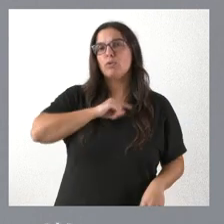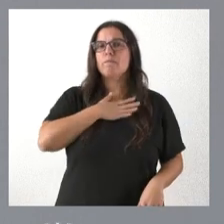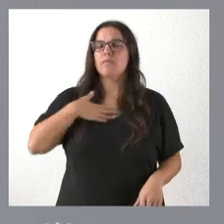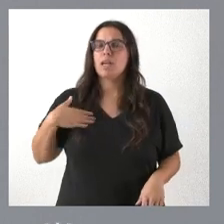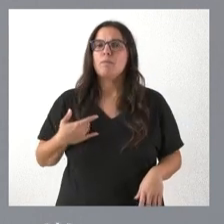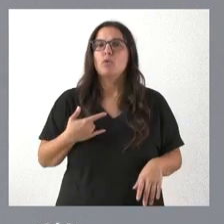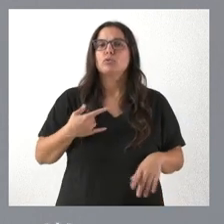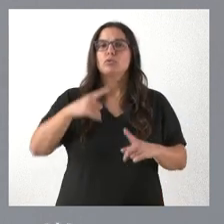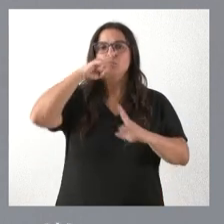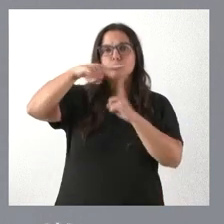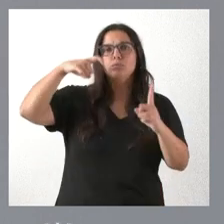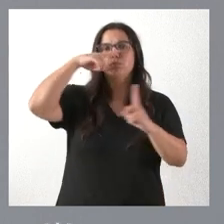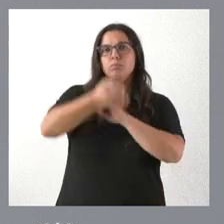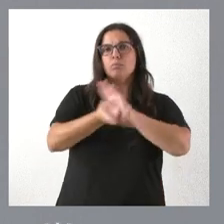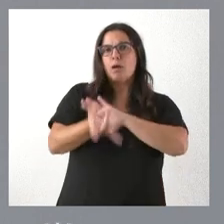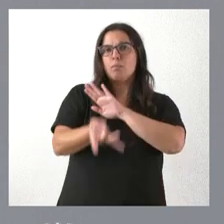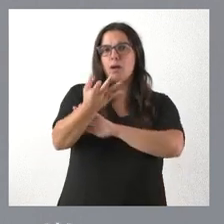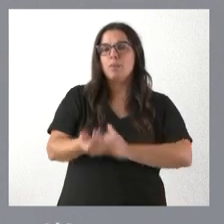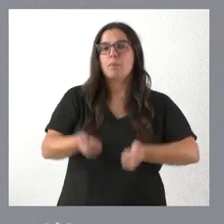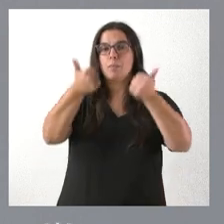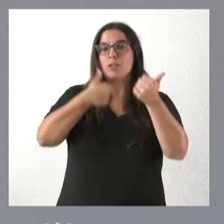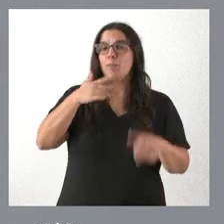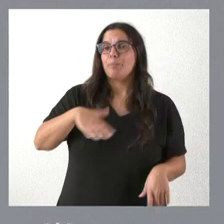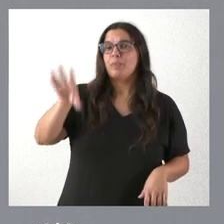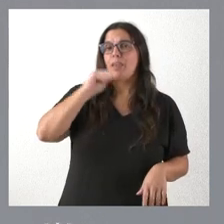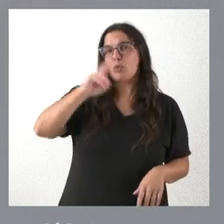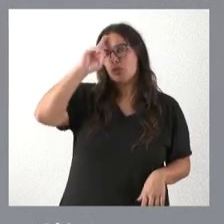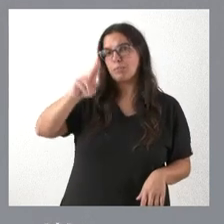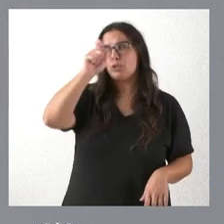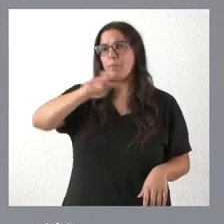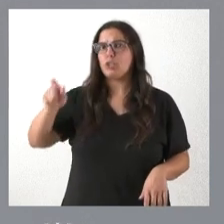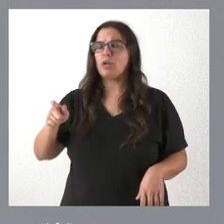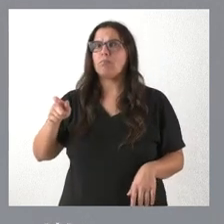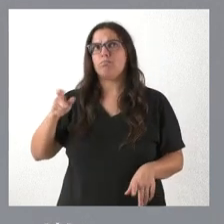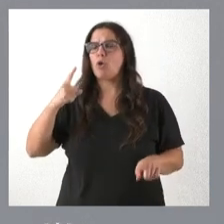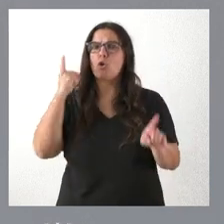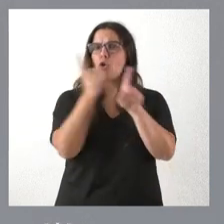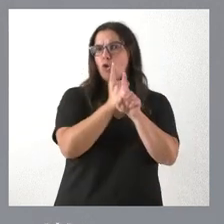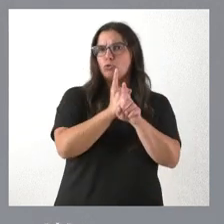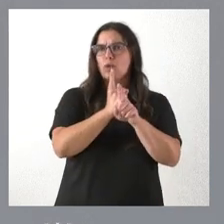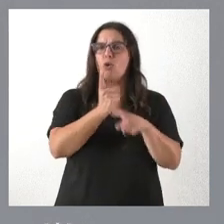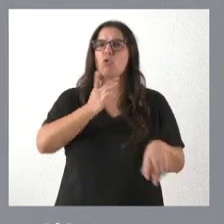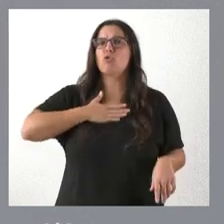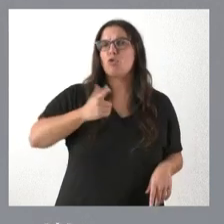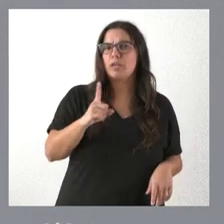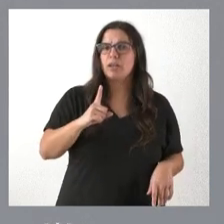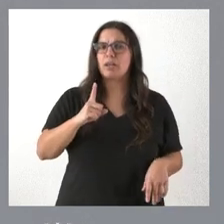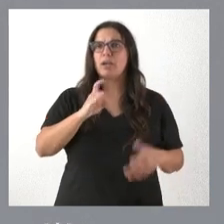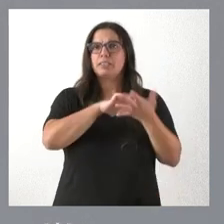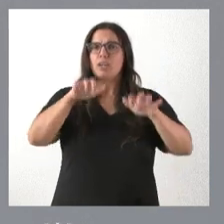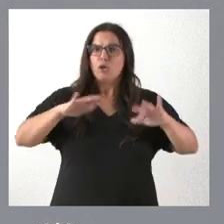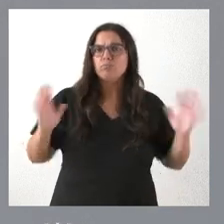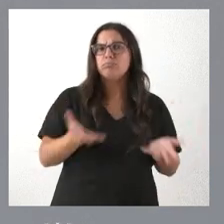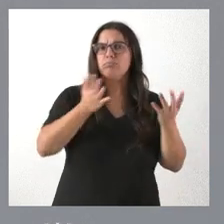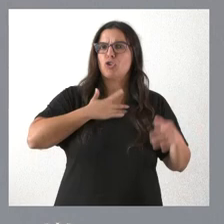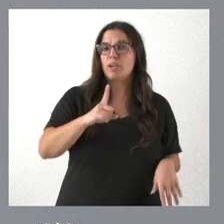ediciones de las edades del hombre y comprendo y respeto a aquellas personas que puedan estar en contra de que Castilla y león siga impulsando Las edades